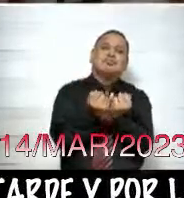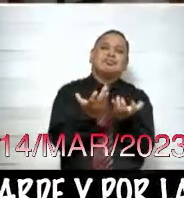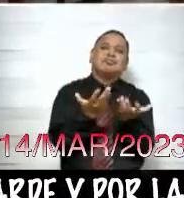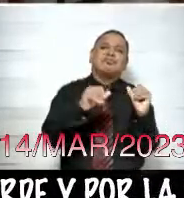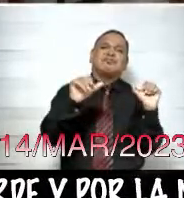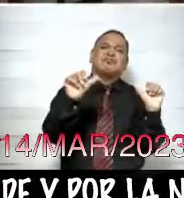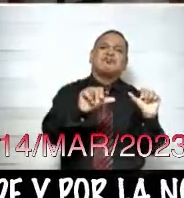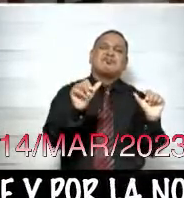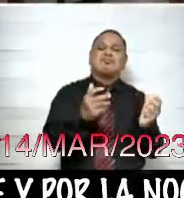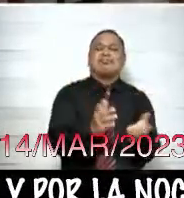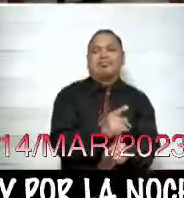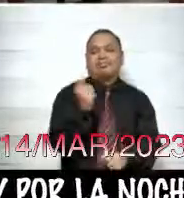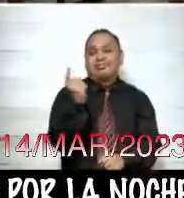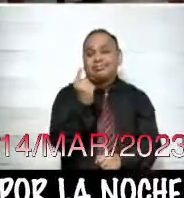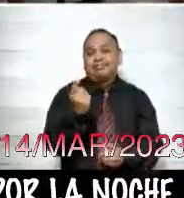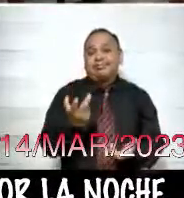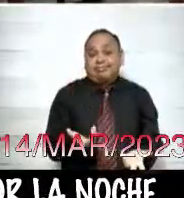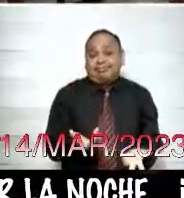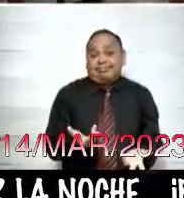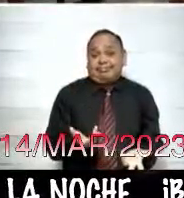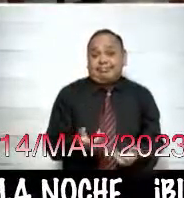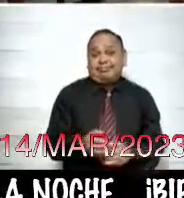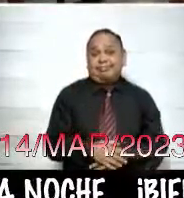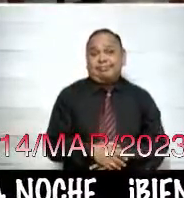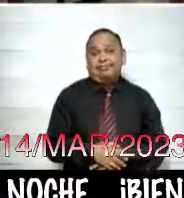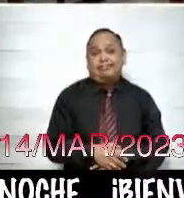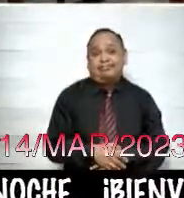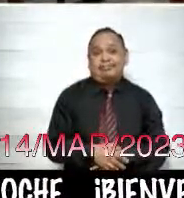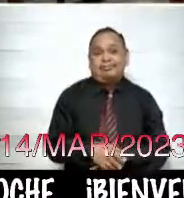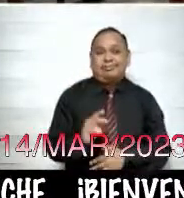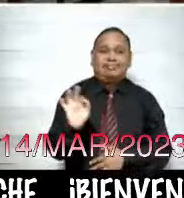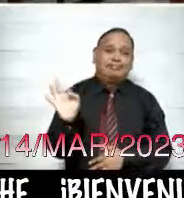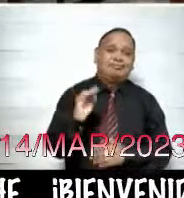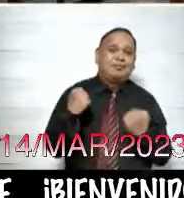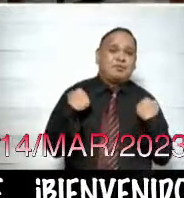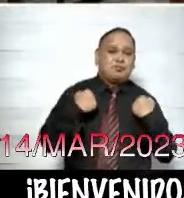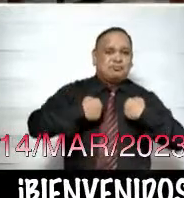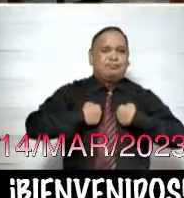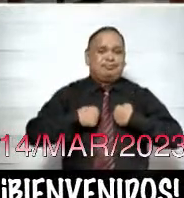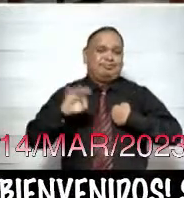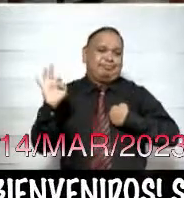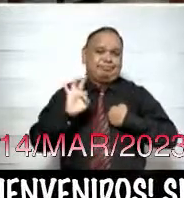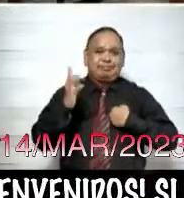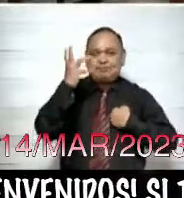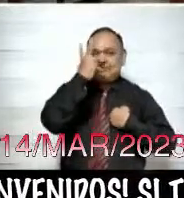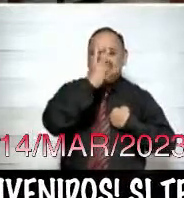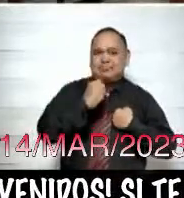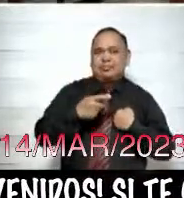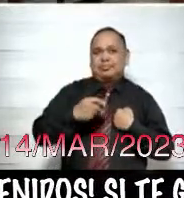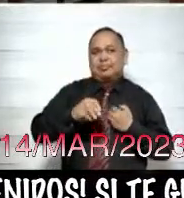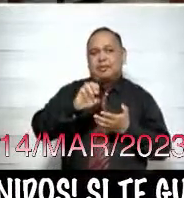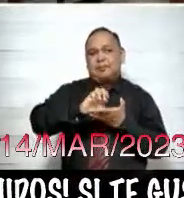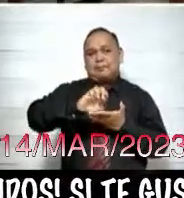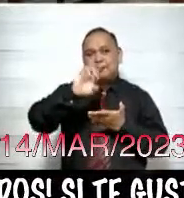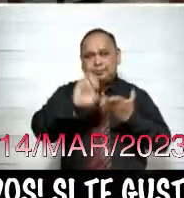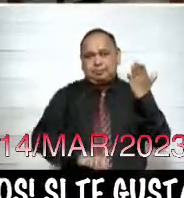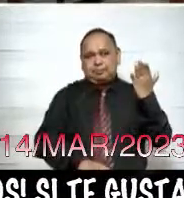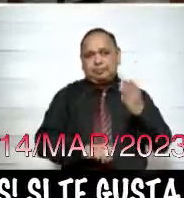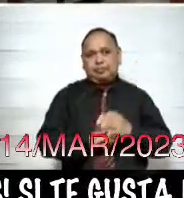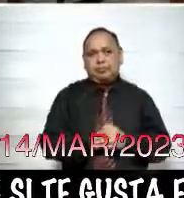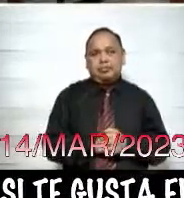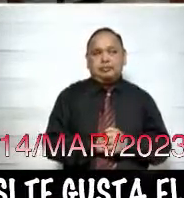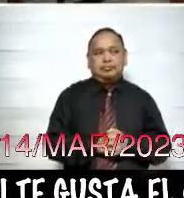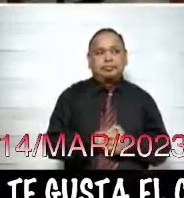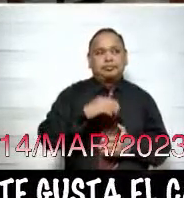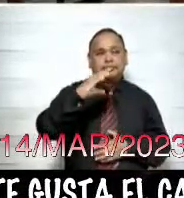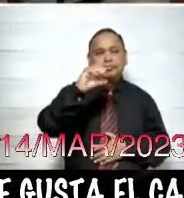no quería. Que te disfrazaras, bueno, que te pusieras mochilita. A ver, una mochilita bonita. Bueno, ¿hay pues un aquí chat de Carlos Martínez?